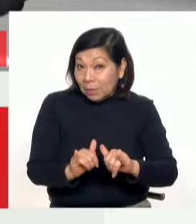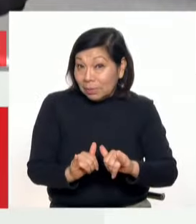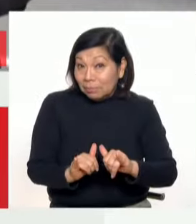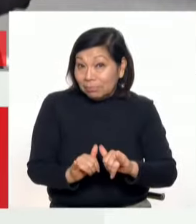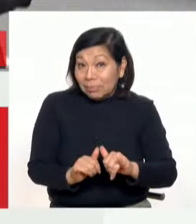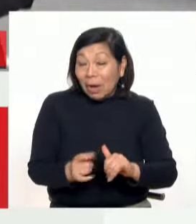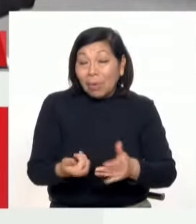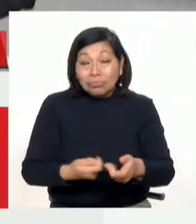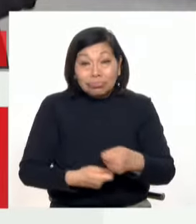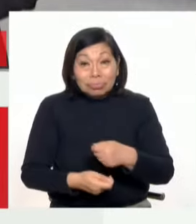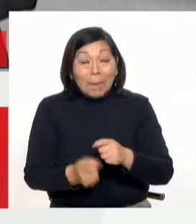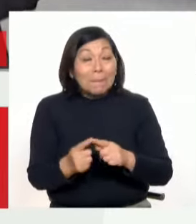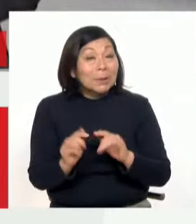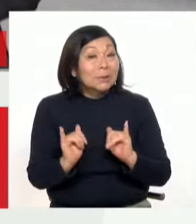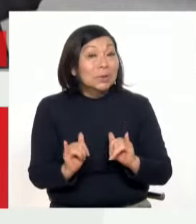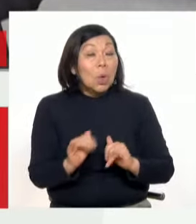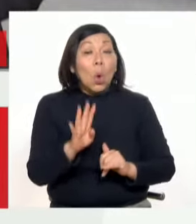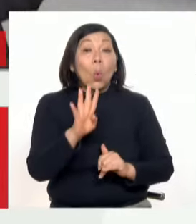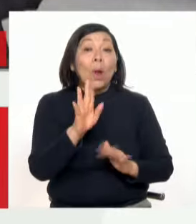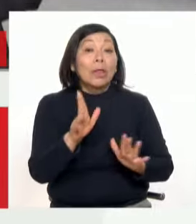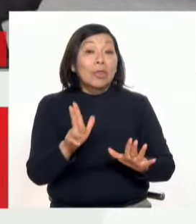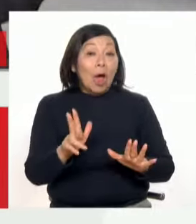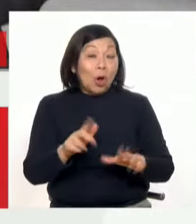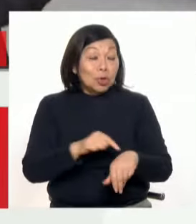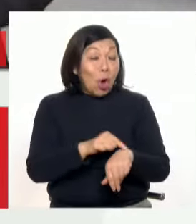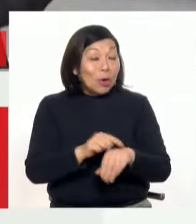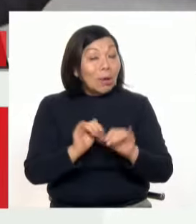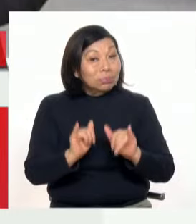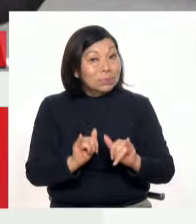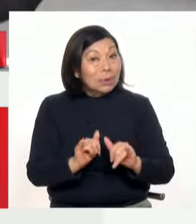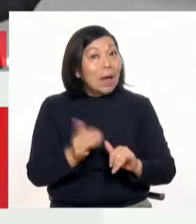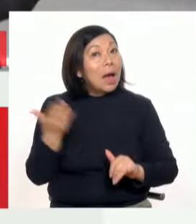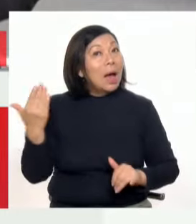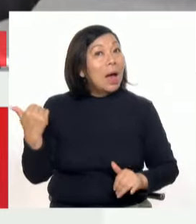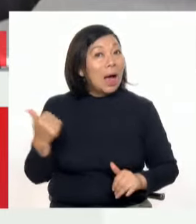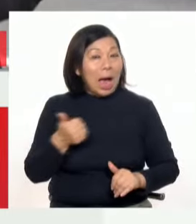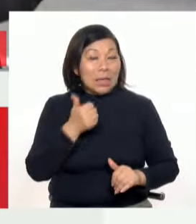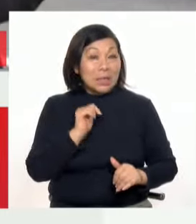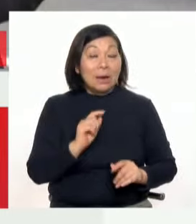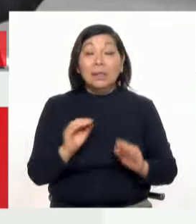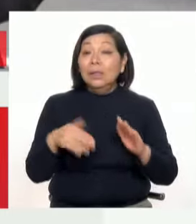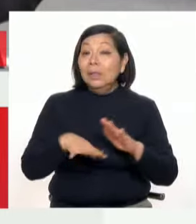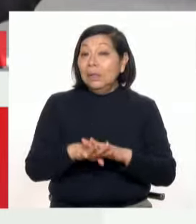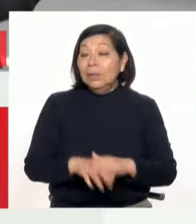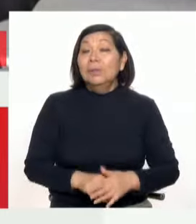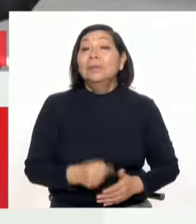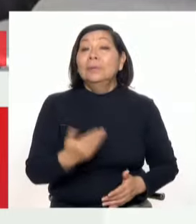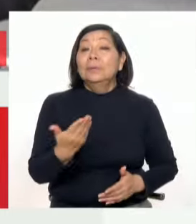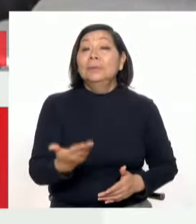está por flagrancia, permanece 48 horas y está desde el día de ayer intervenida. Adelante en estudios.